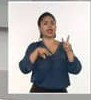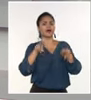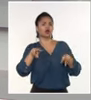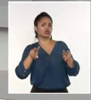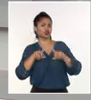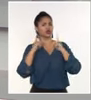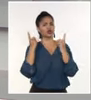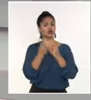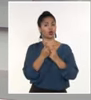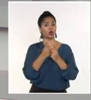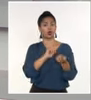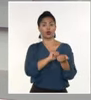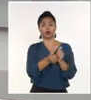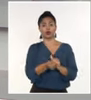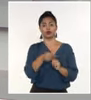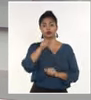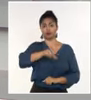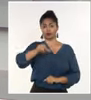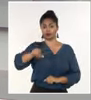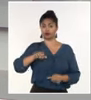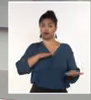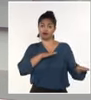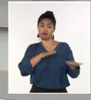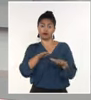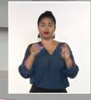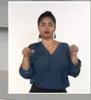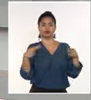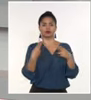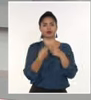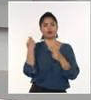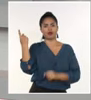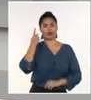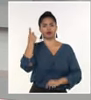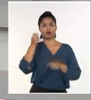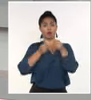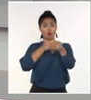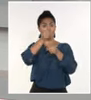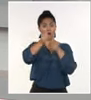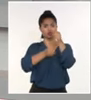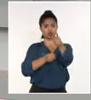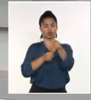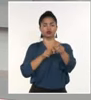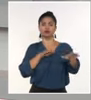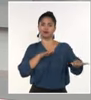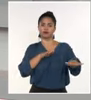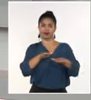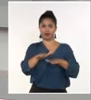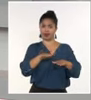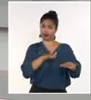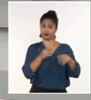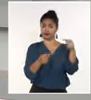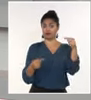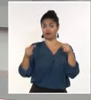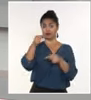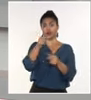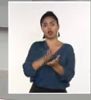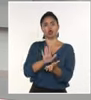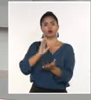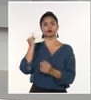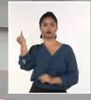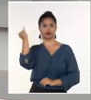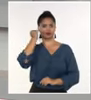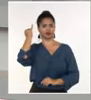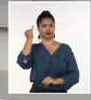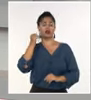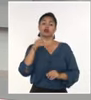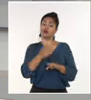establecidos, el Campeonato Nacional de Boxeo Playa Girón también formó parte de la preparación de nuestros púgiles con vista a sus principales compromisos internacionales. Sobre